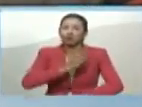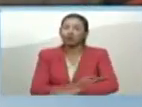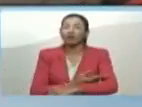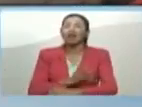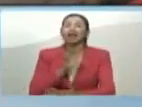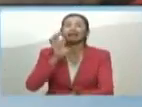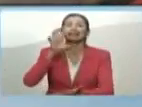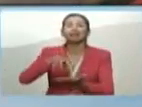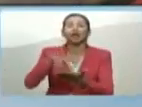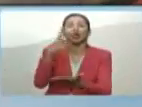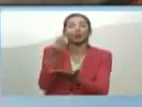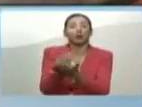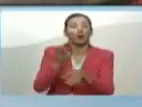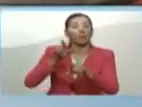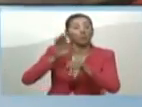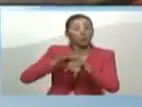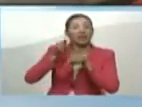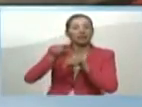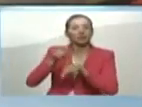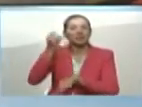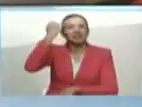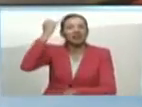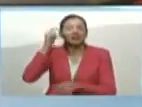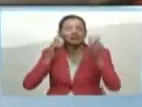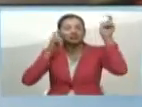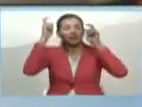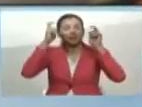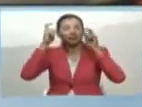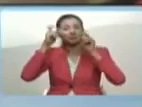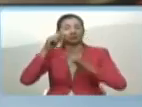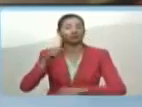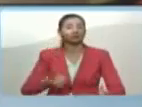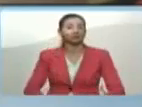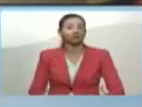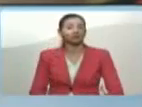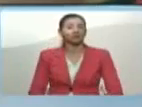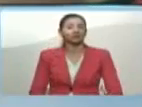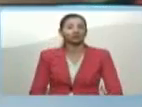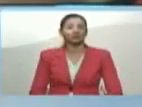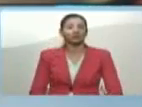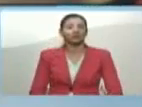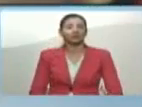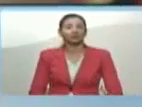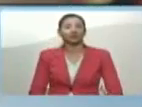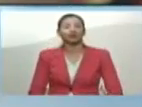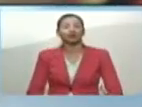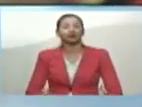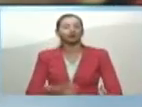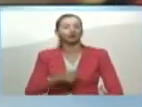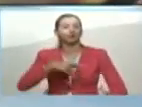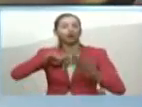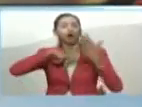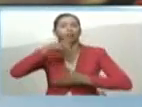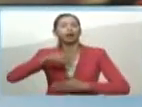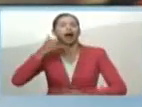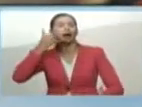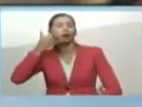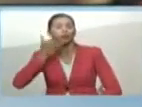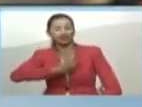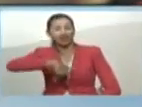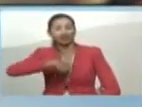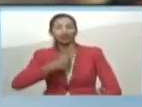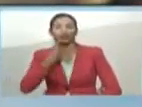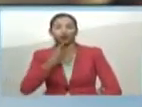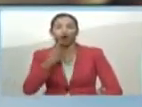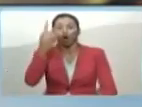fue el legado de nuestro comandante invicto, Hugo Rafael Chávez Frías, en su aló teórico número 1, donde dice que los consejos